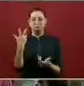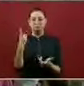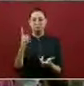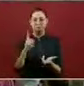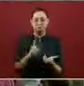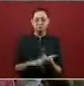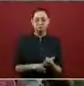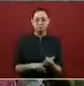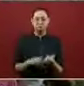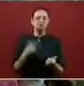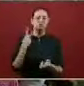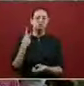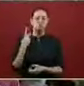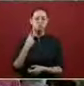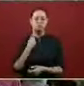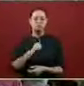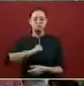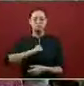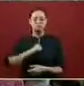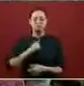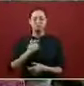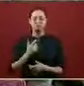influencia política,